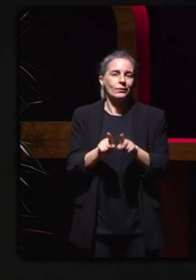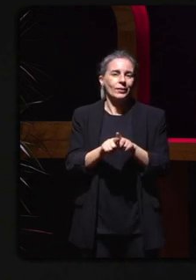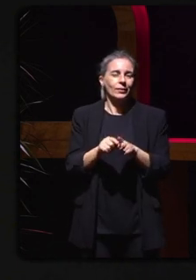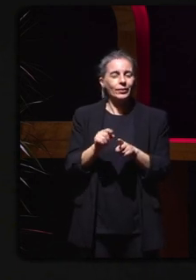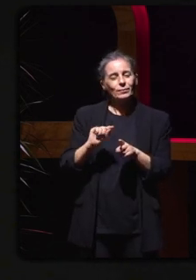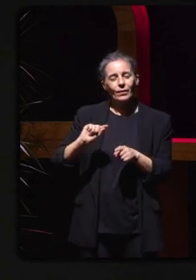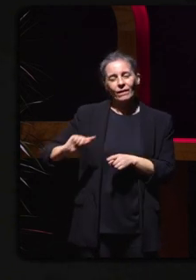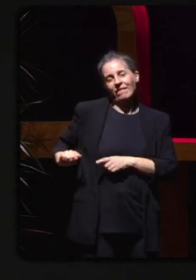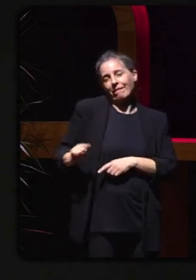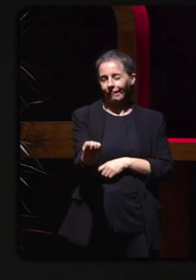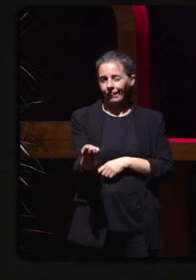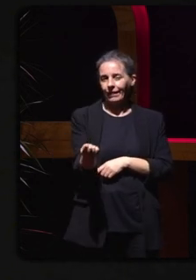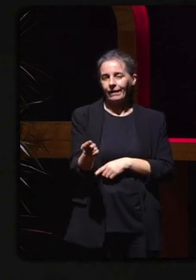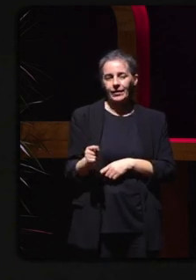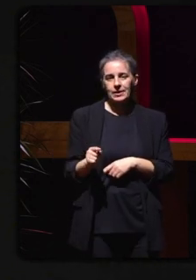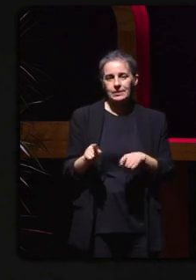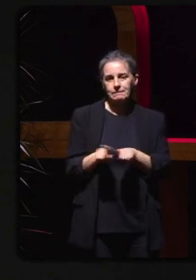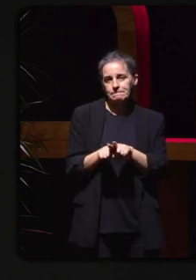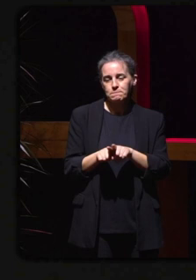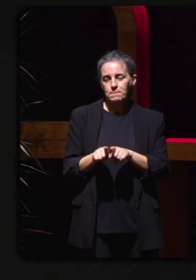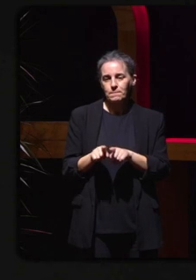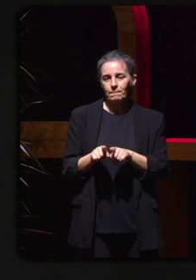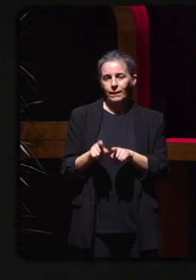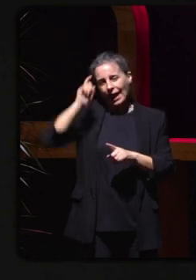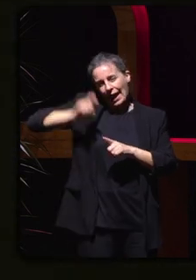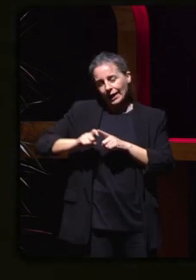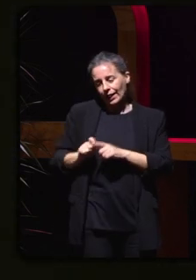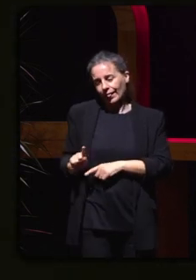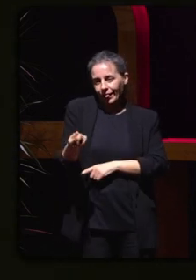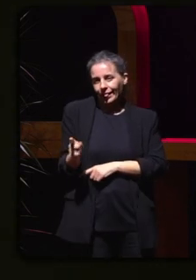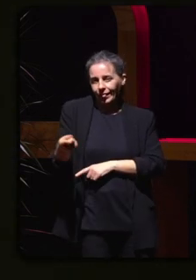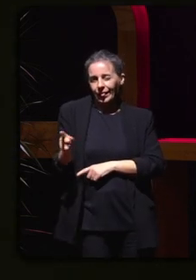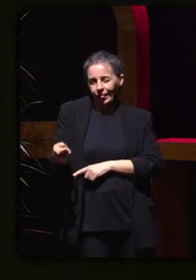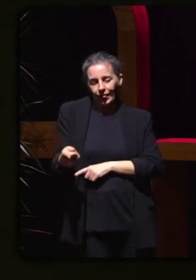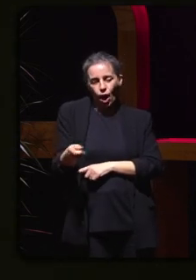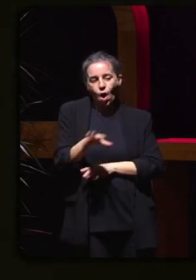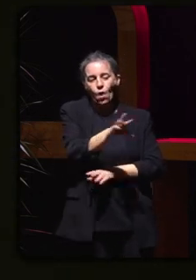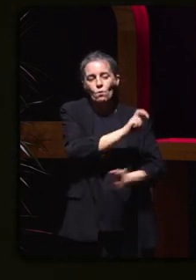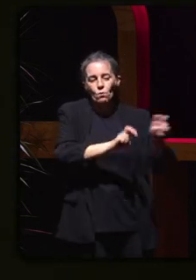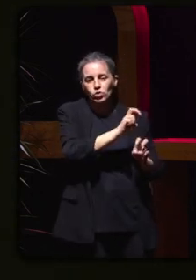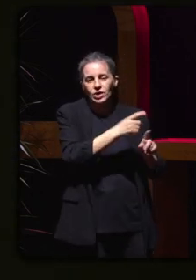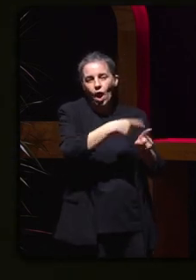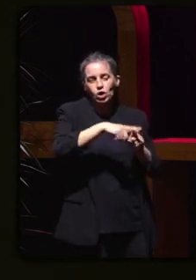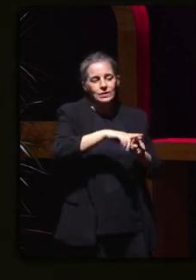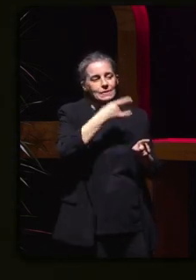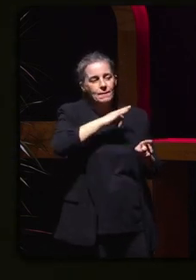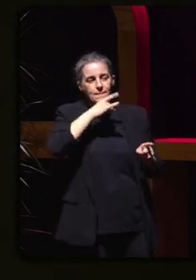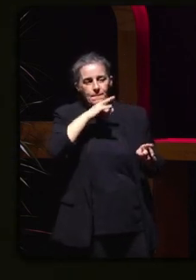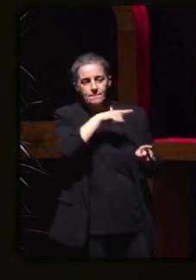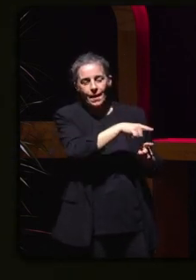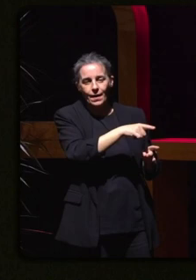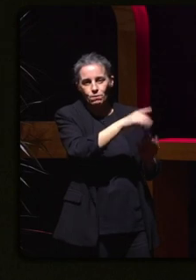y saber aplicarla a los defectos de una serie o de un programa es